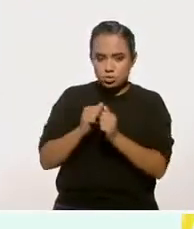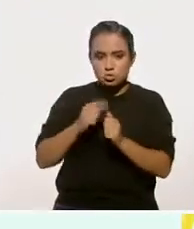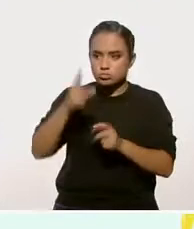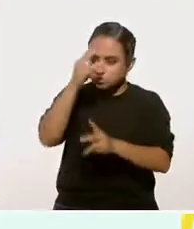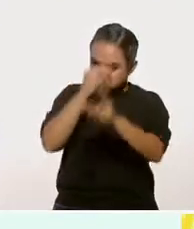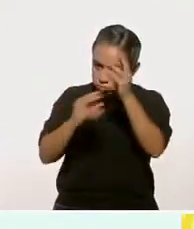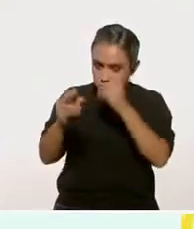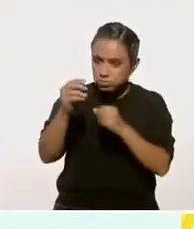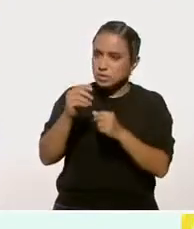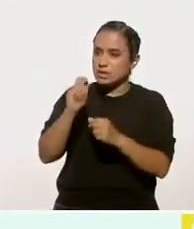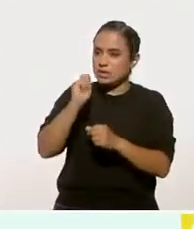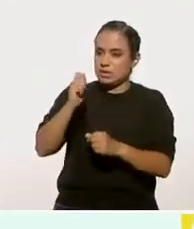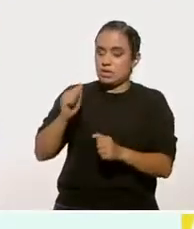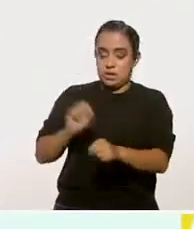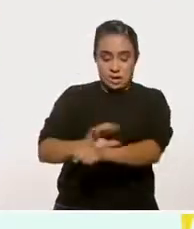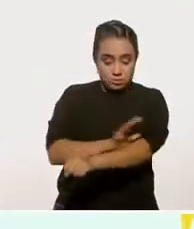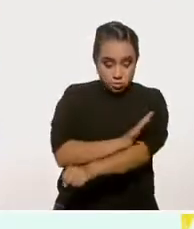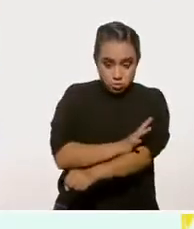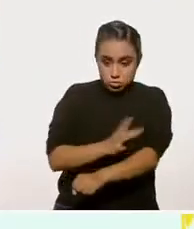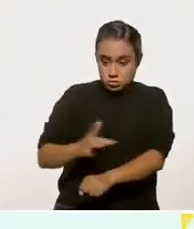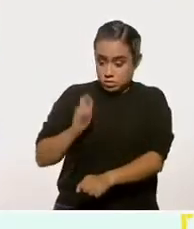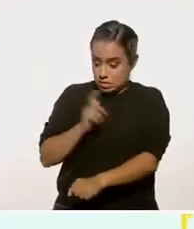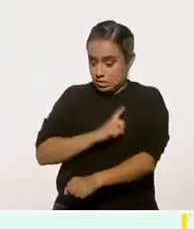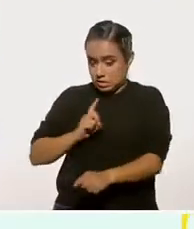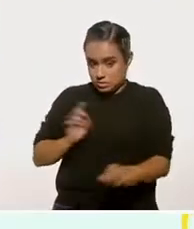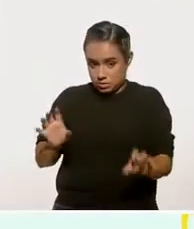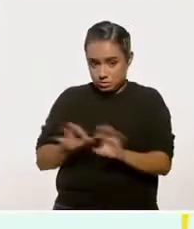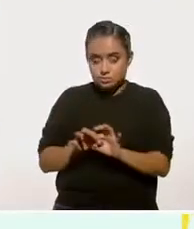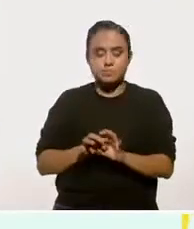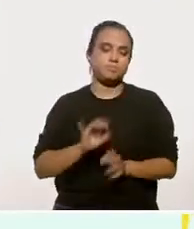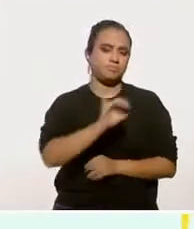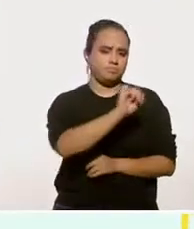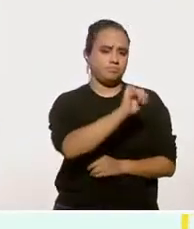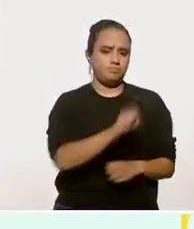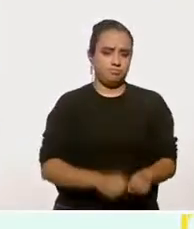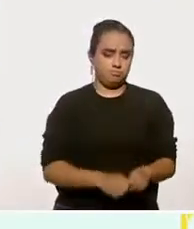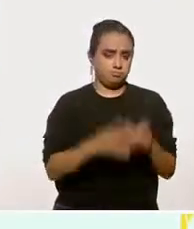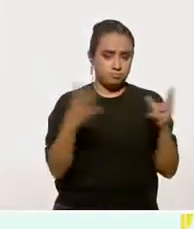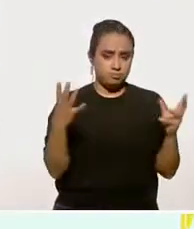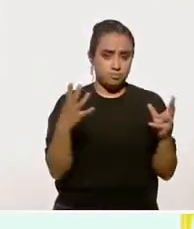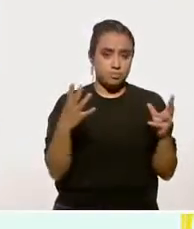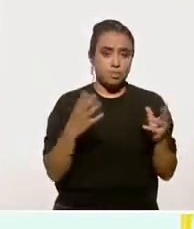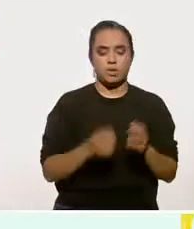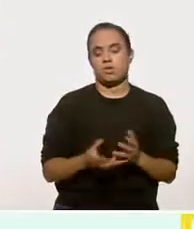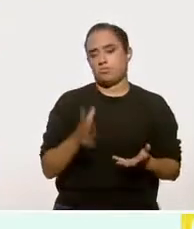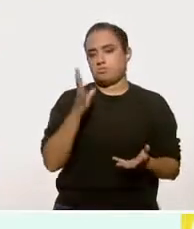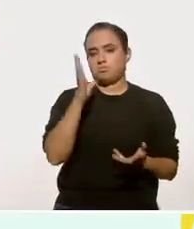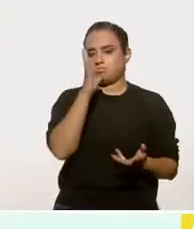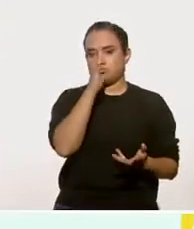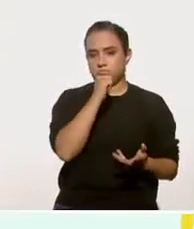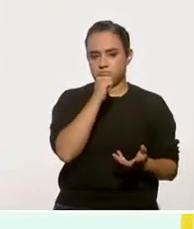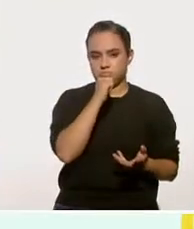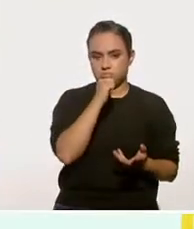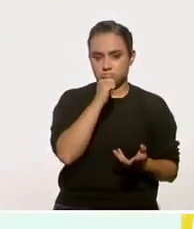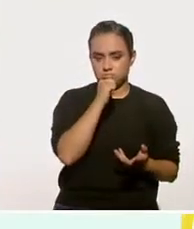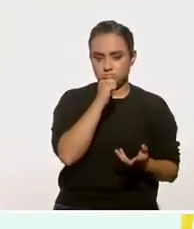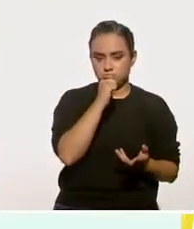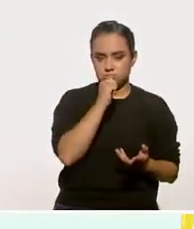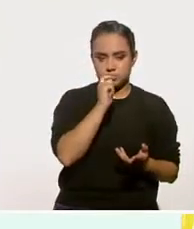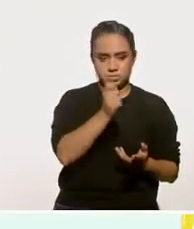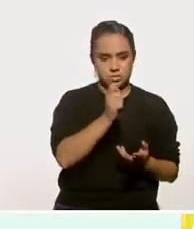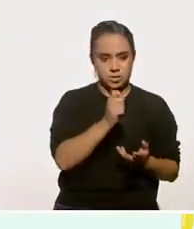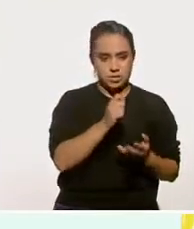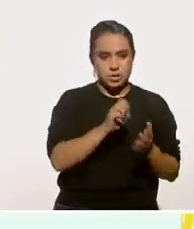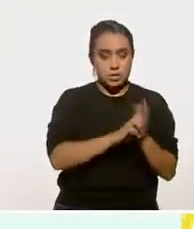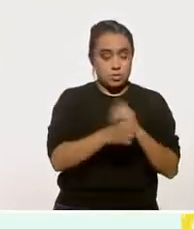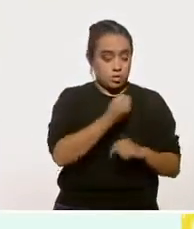el desarrollo emocional para hablar de salud mental? Sí, totalmente. No puede haber un desarrollo